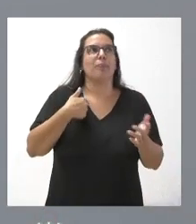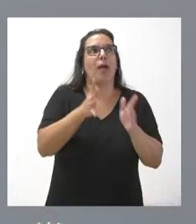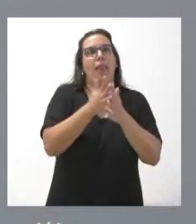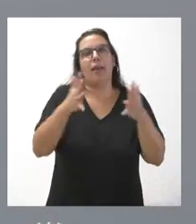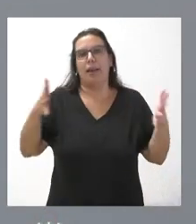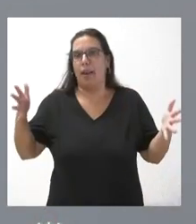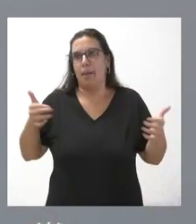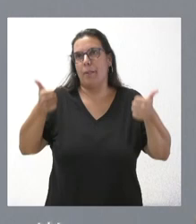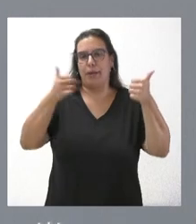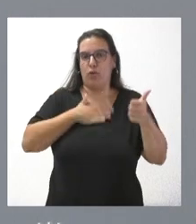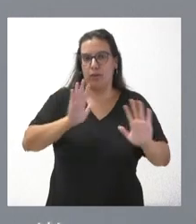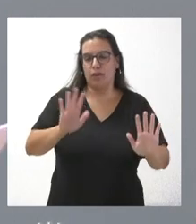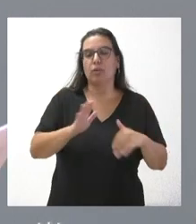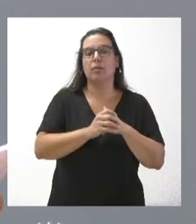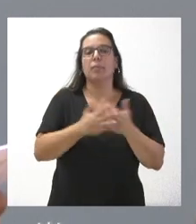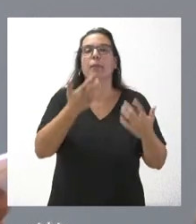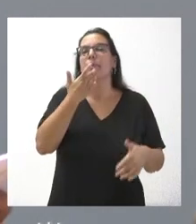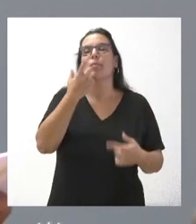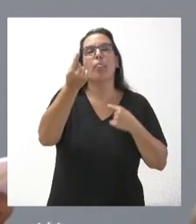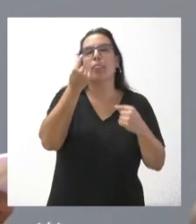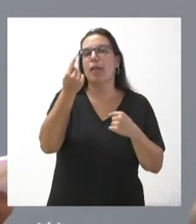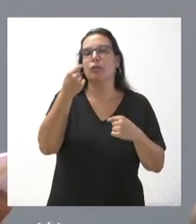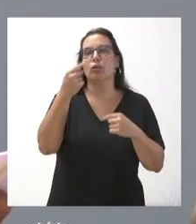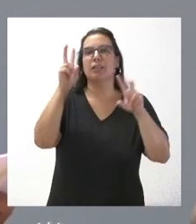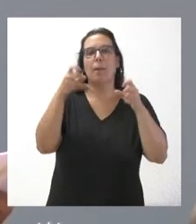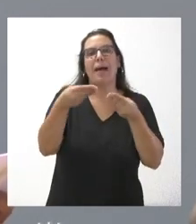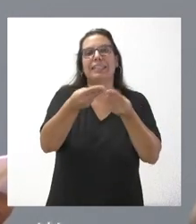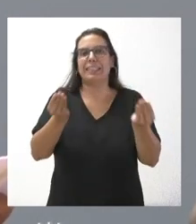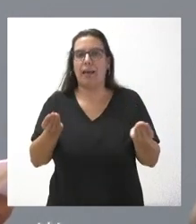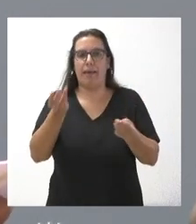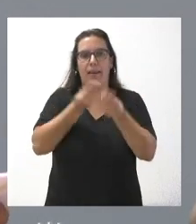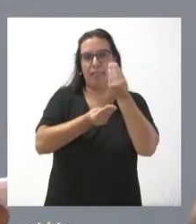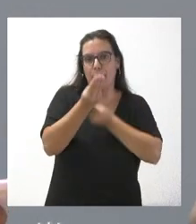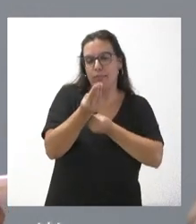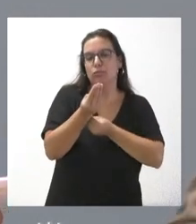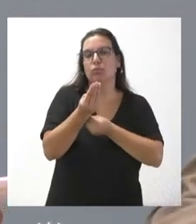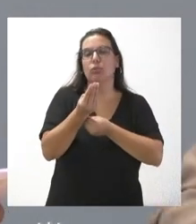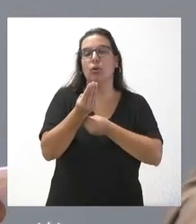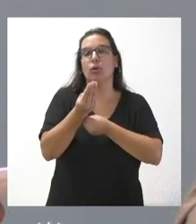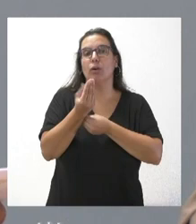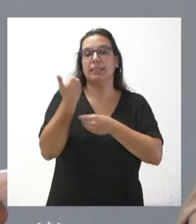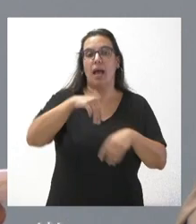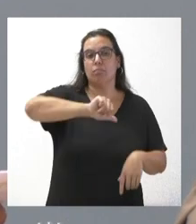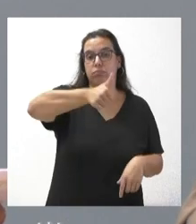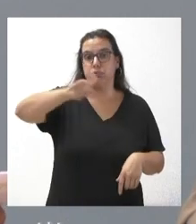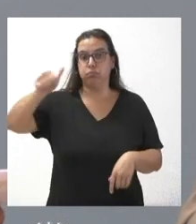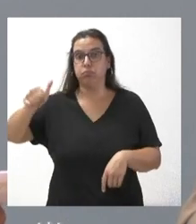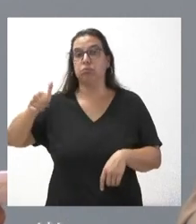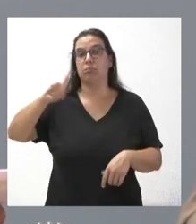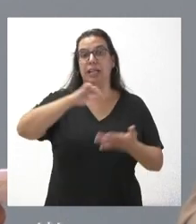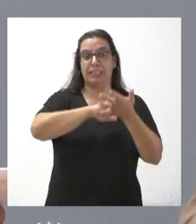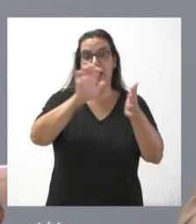extenderme mucho sobre ellos, pues en relación con este cheque o bono nacimiento, pues los bonos concedidos a día de hoy en Castilla y